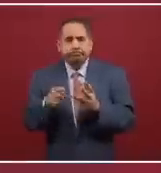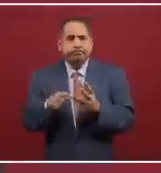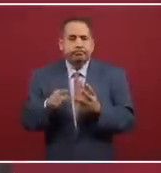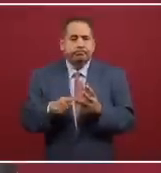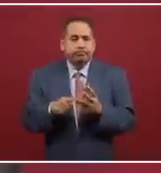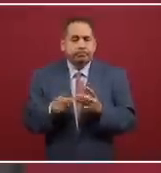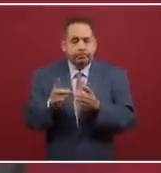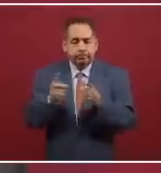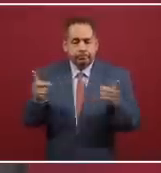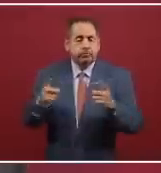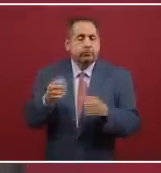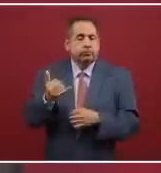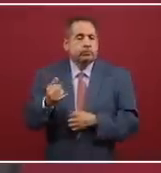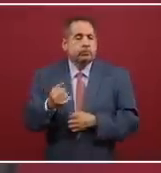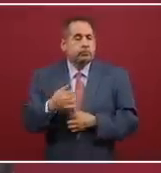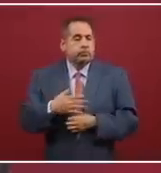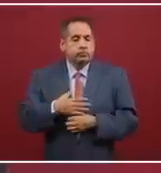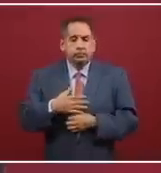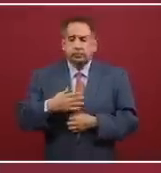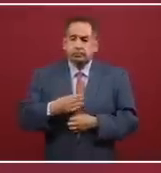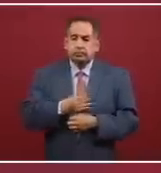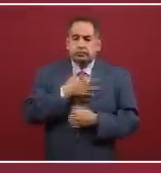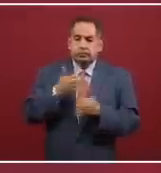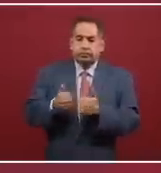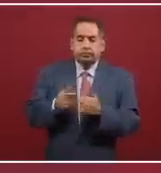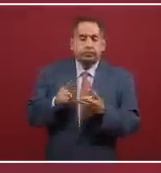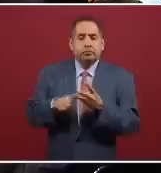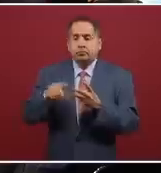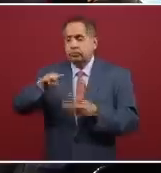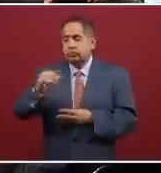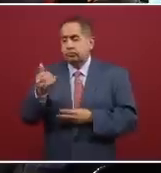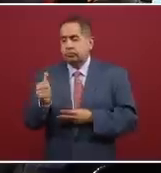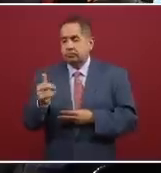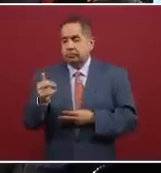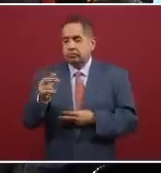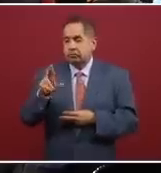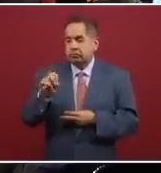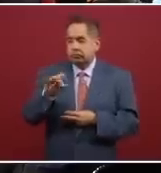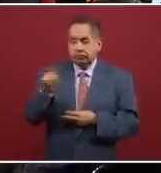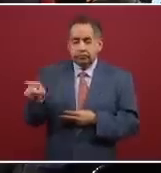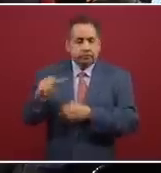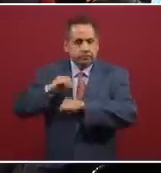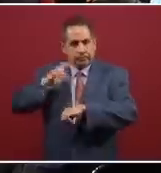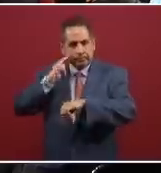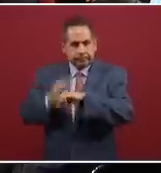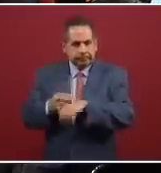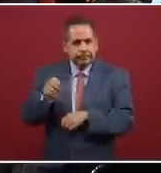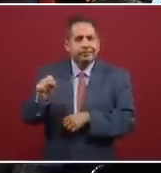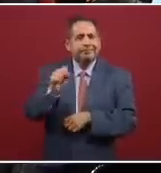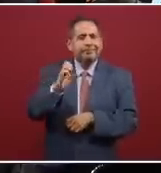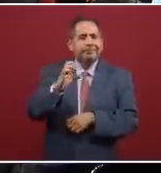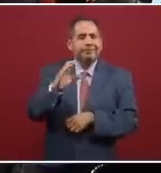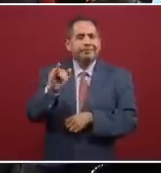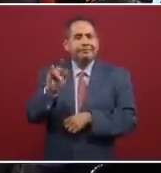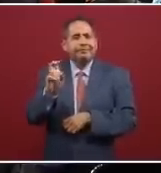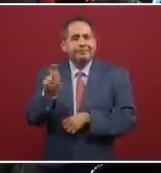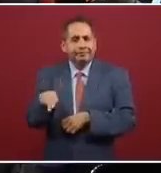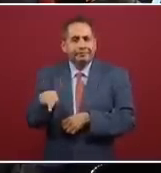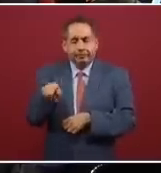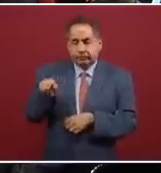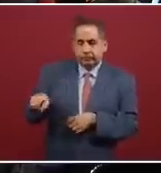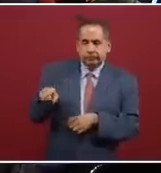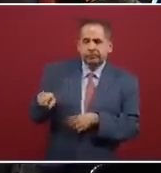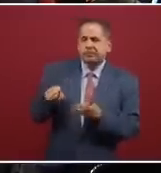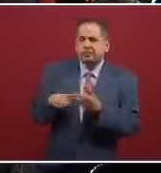desarrollo y bienestar a cambio de javier may rodríguez también aquí presente y ahí el